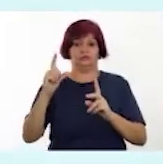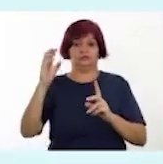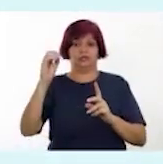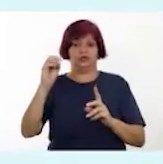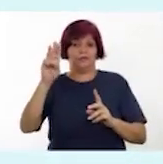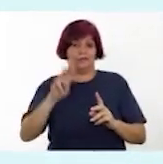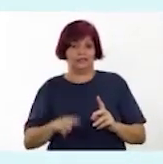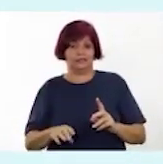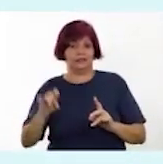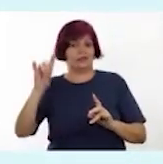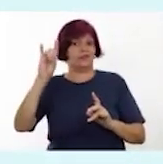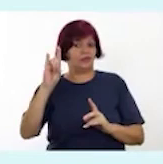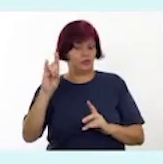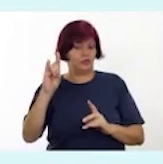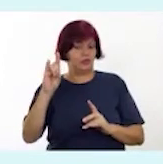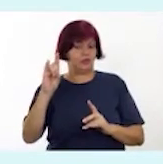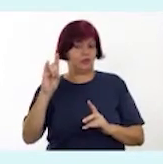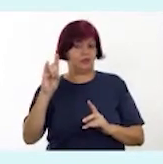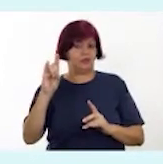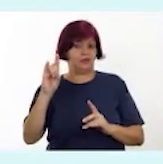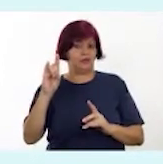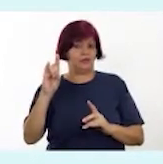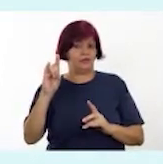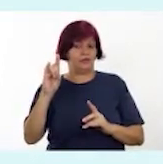en base 3 de 9